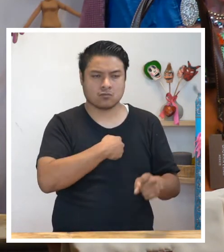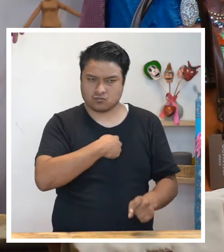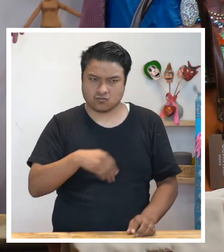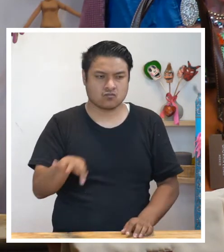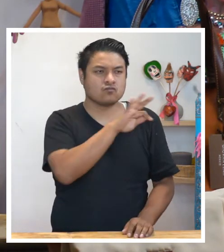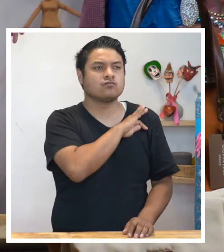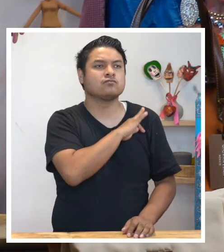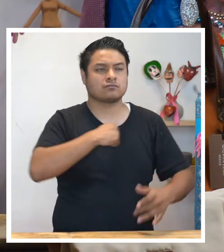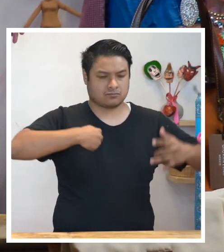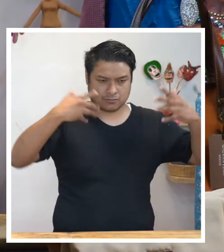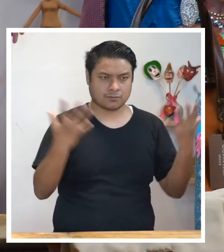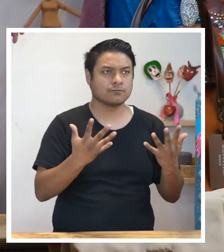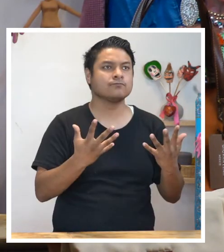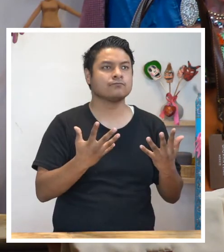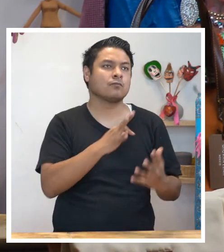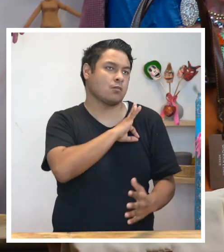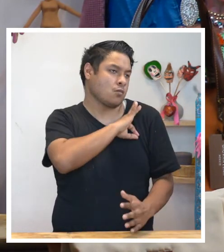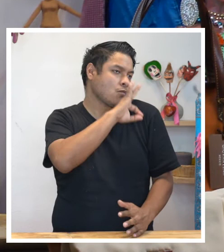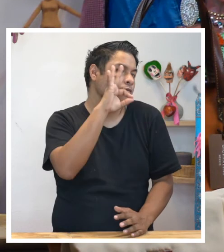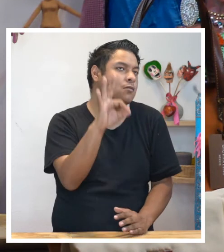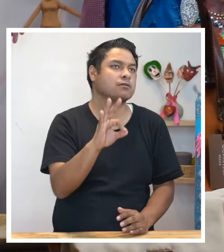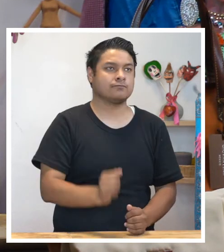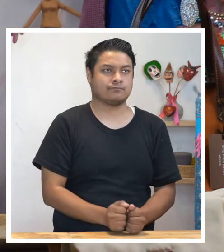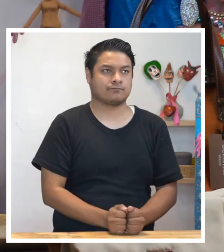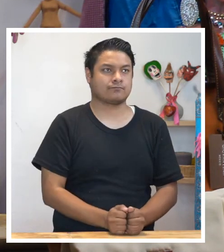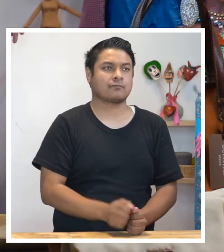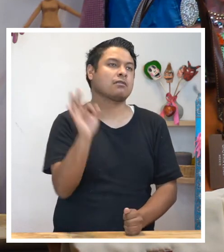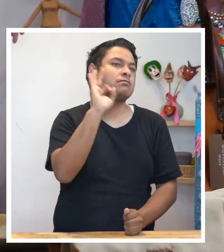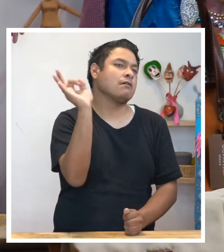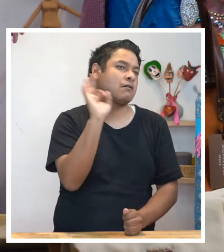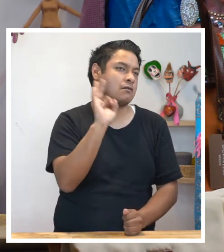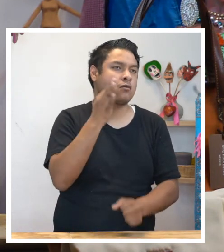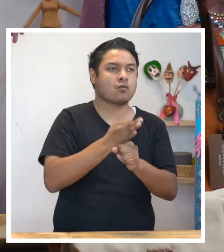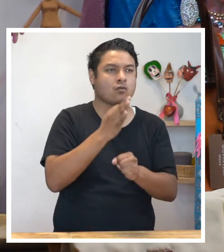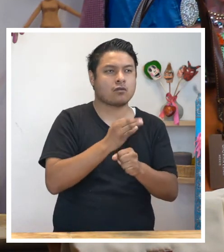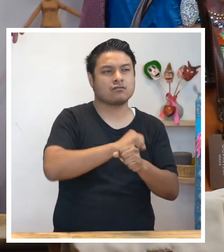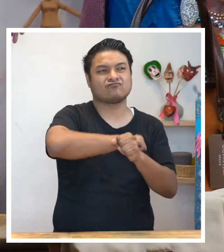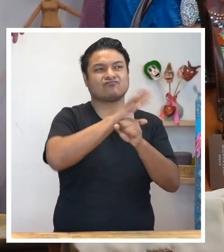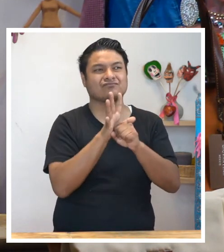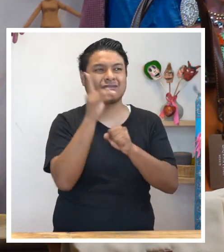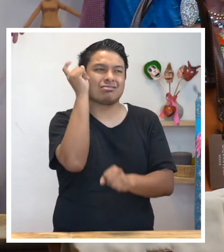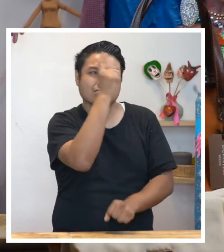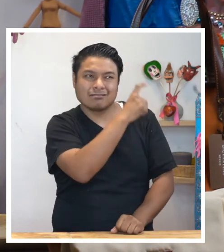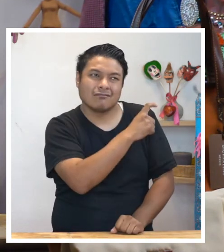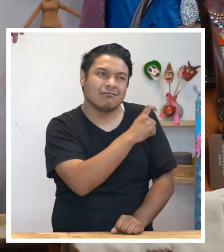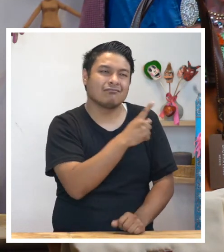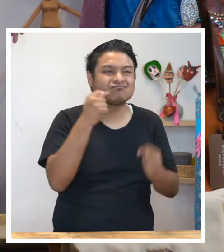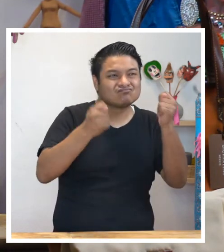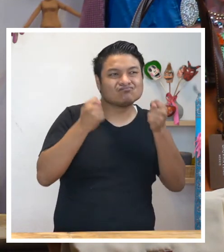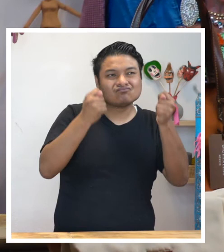pues un gusto y un placer. Estoy abierto. Si me quieren escribir, con mucho gusto los puedo